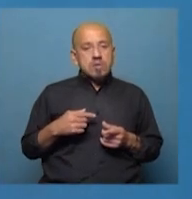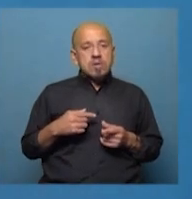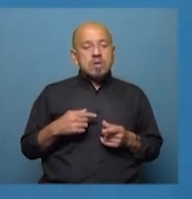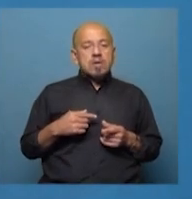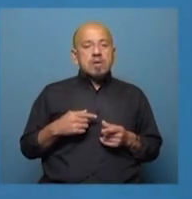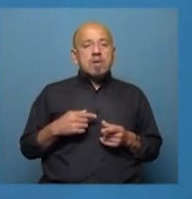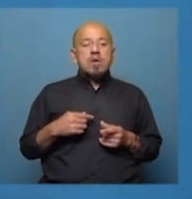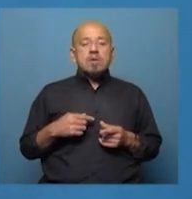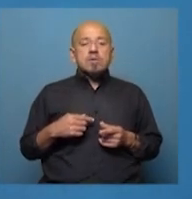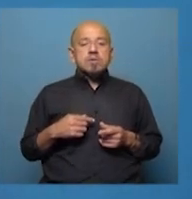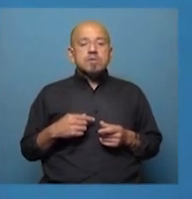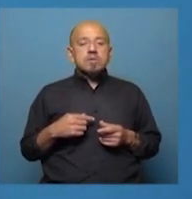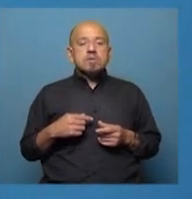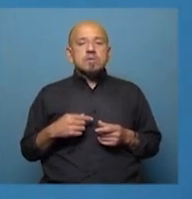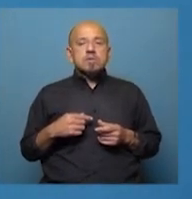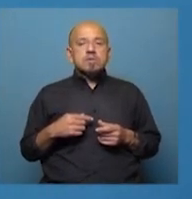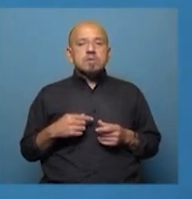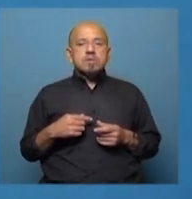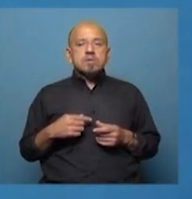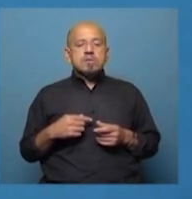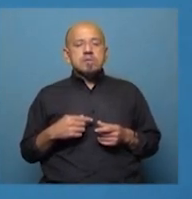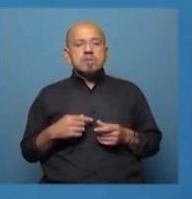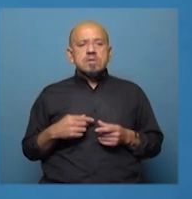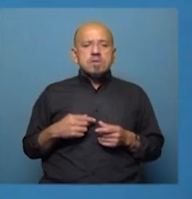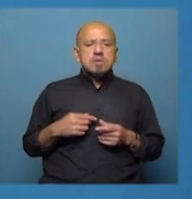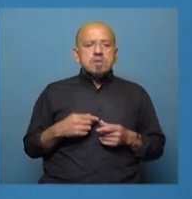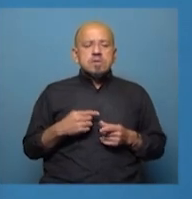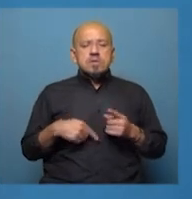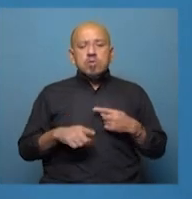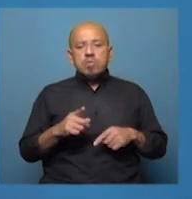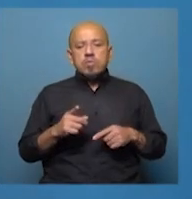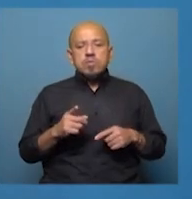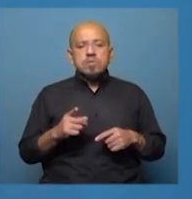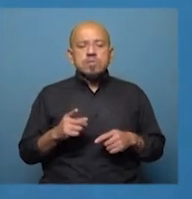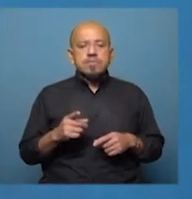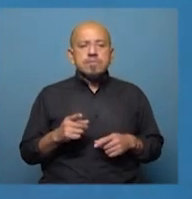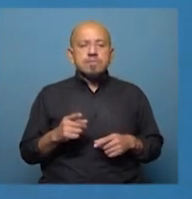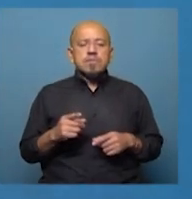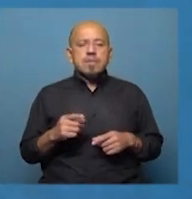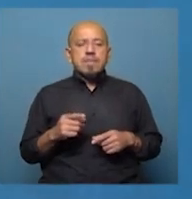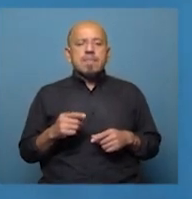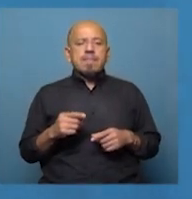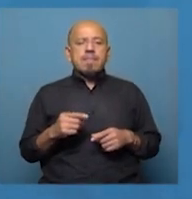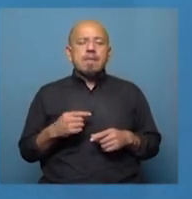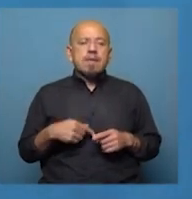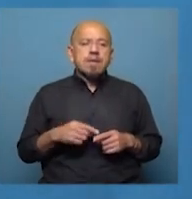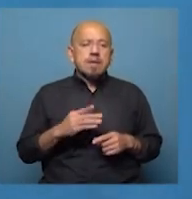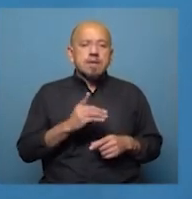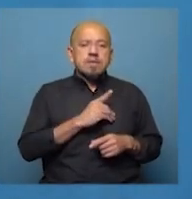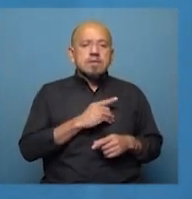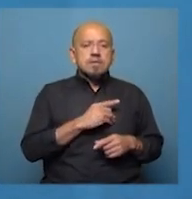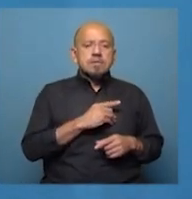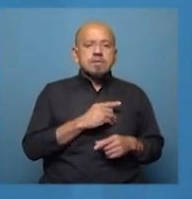hubiera accionado la comisión de de seguimiento como estaba establecido desde diciembre del 2019 cosa que no